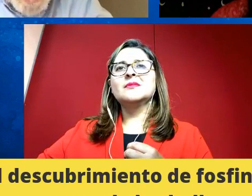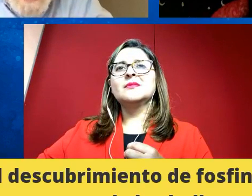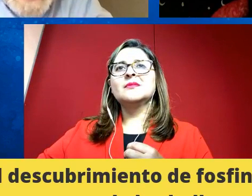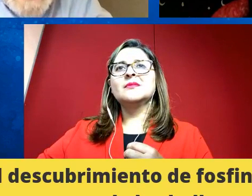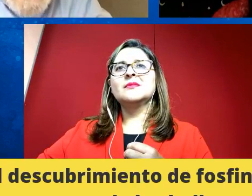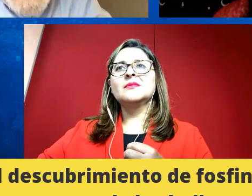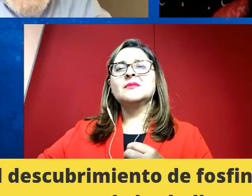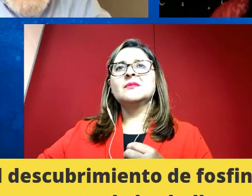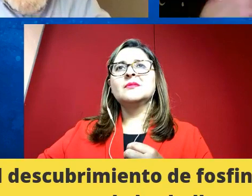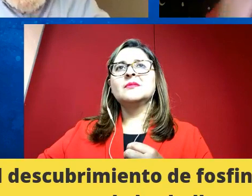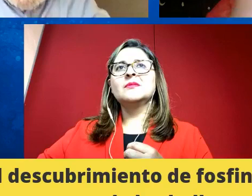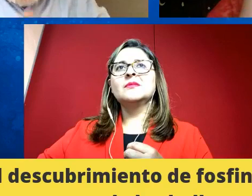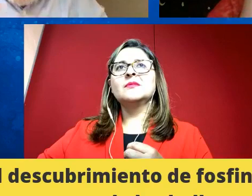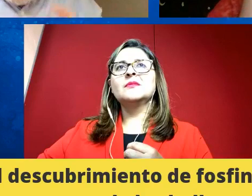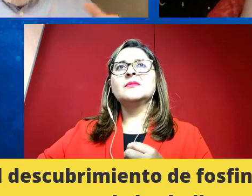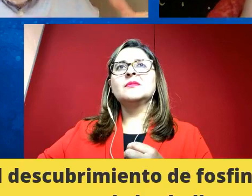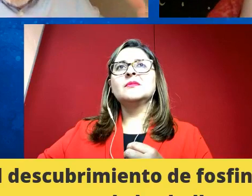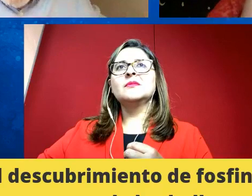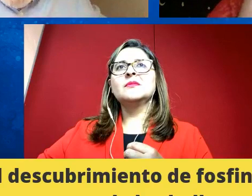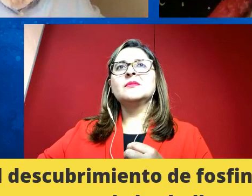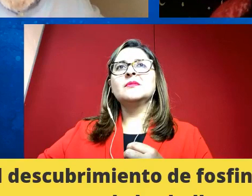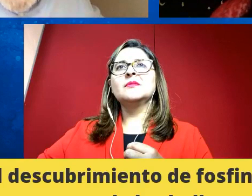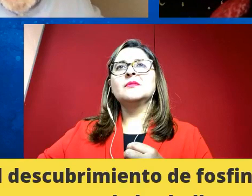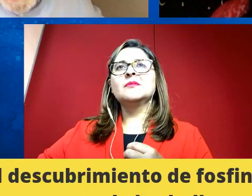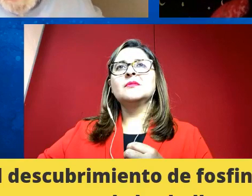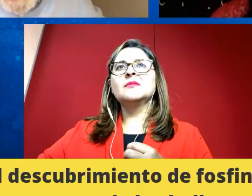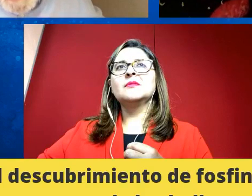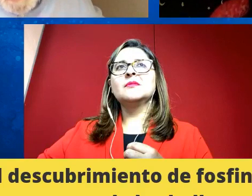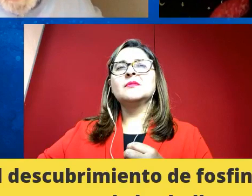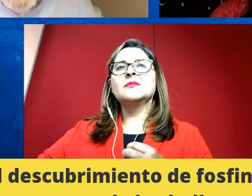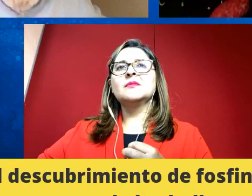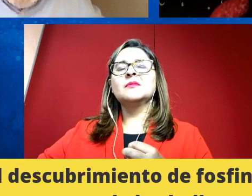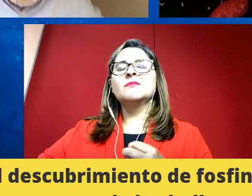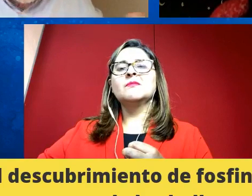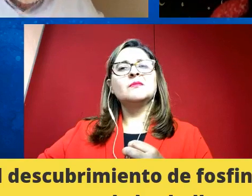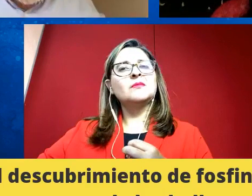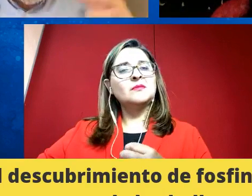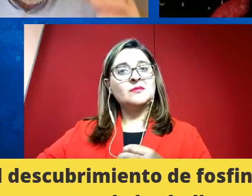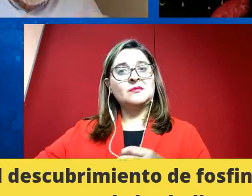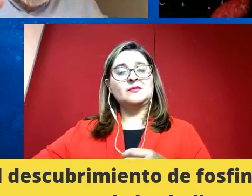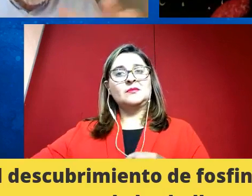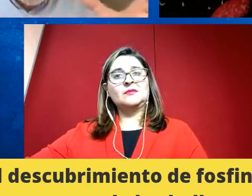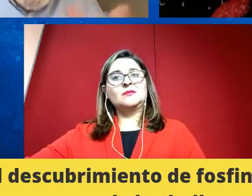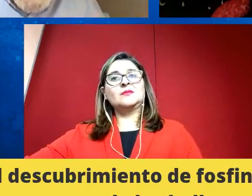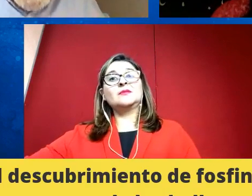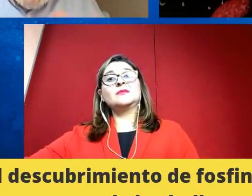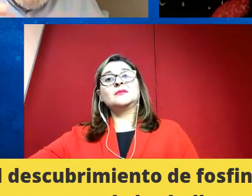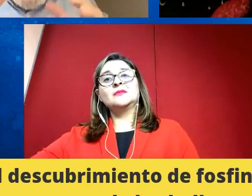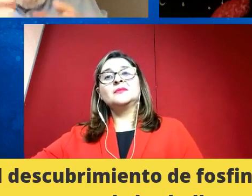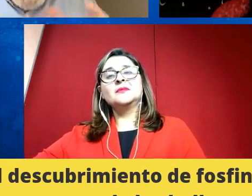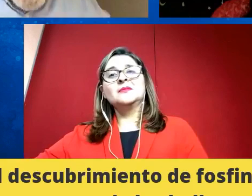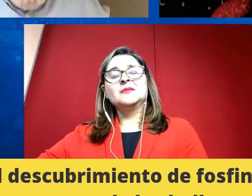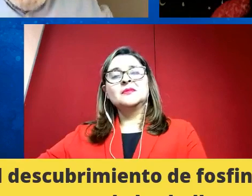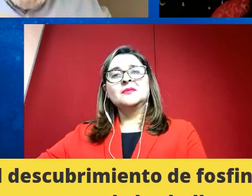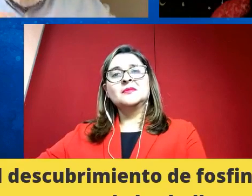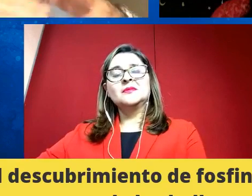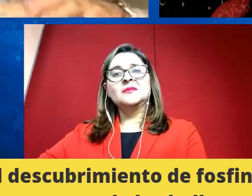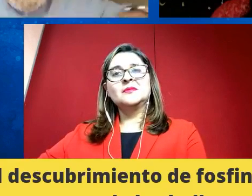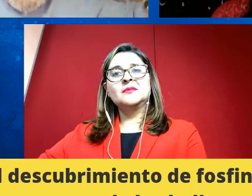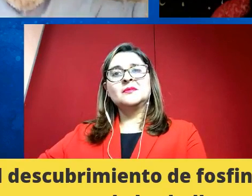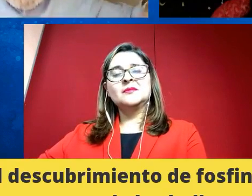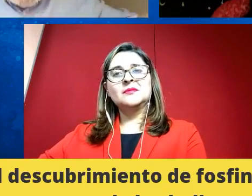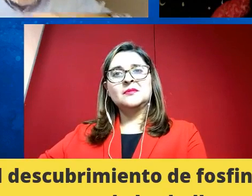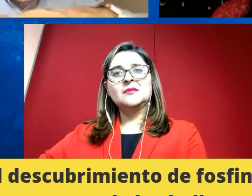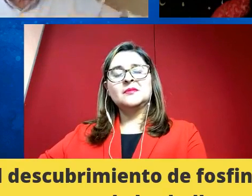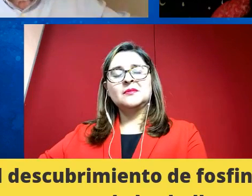Cerro Armazones, que va a tener 39 metros de diámetro, un tamaño donde caben como dos canchas de tenis, una al lado de la